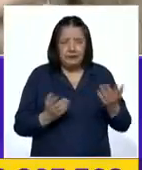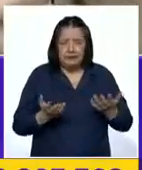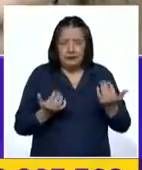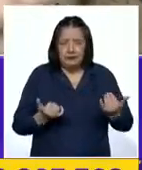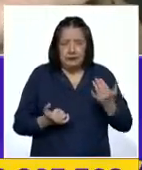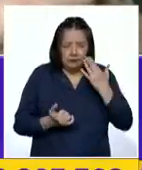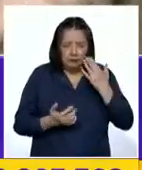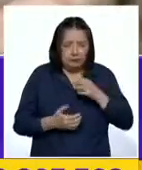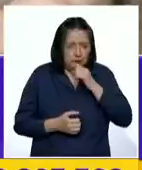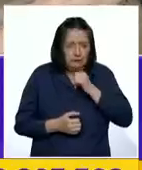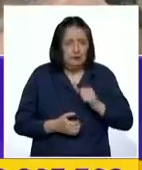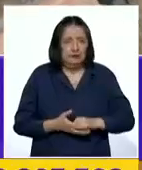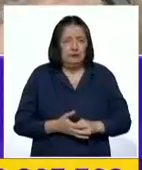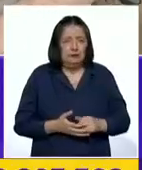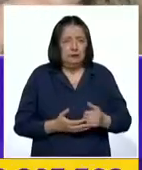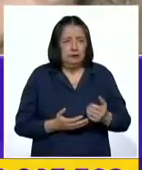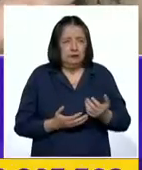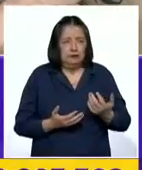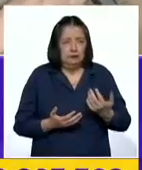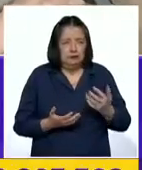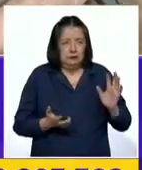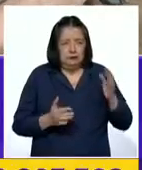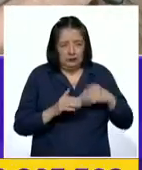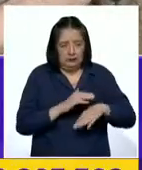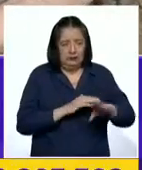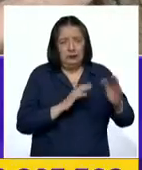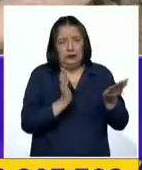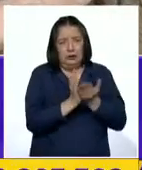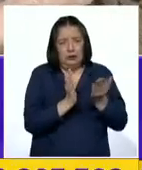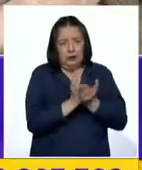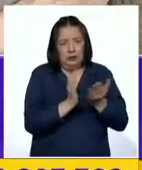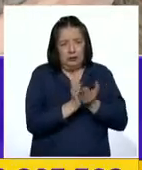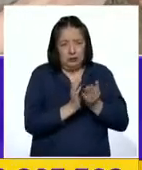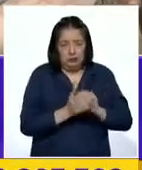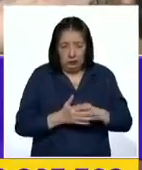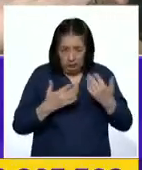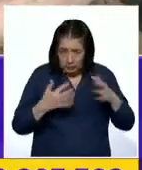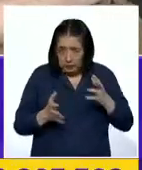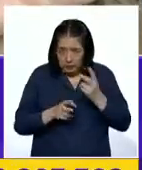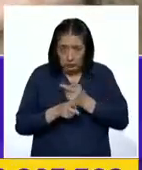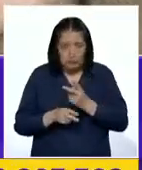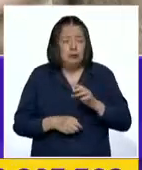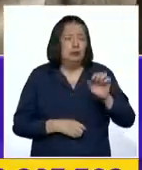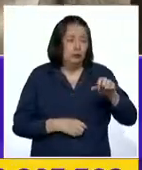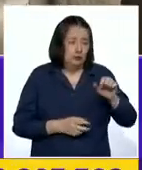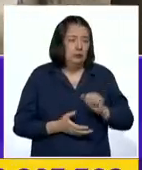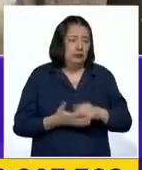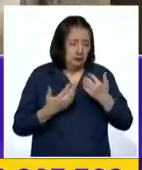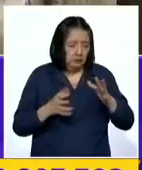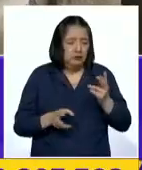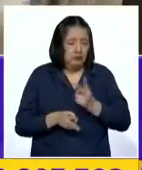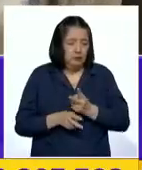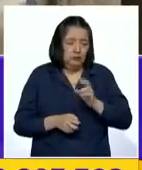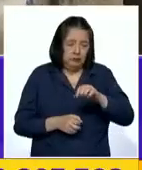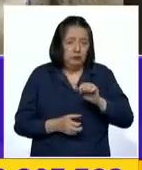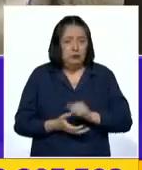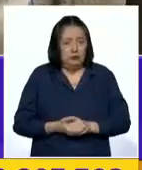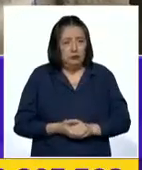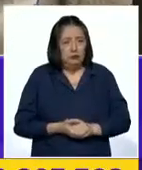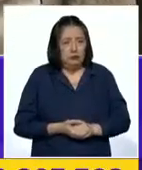se encuentra? Es una adulta mayor. Ella se encuentra, está en el colegio ahorita. Y está recibiendo ya los cuidados. Sí, está recibiendo los